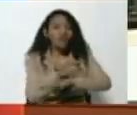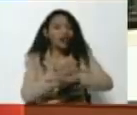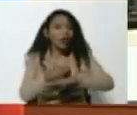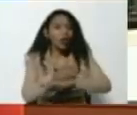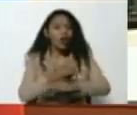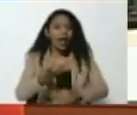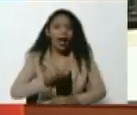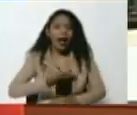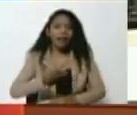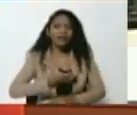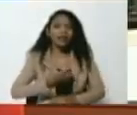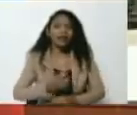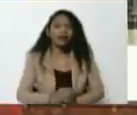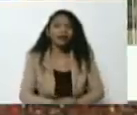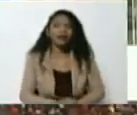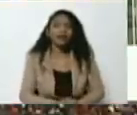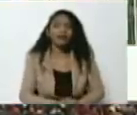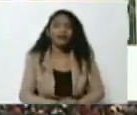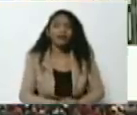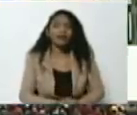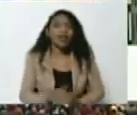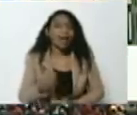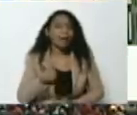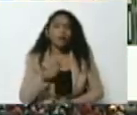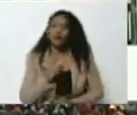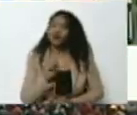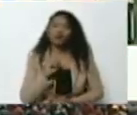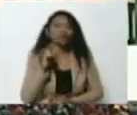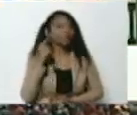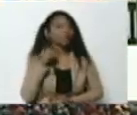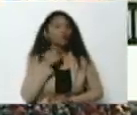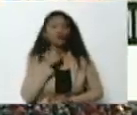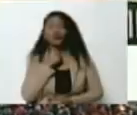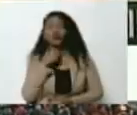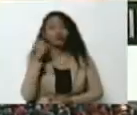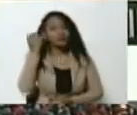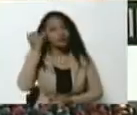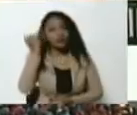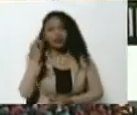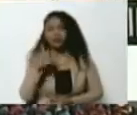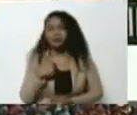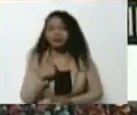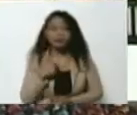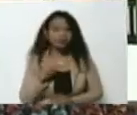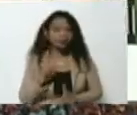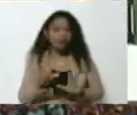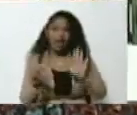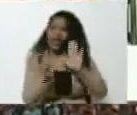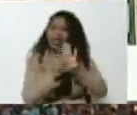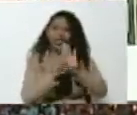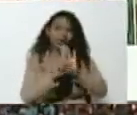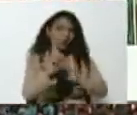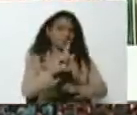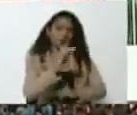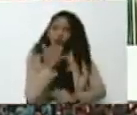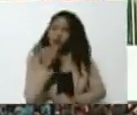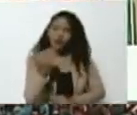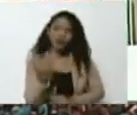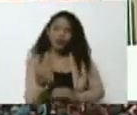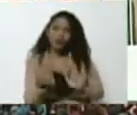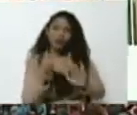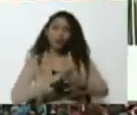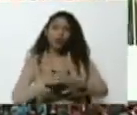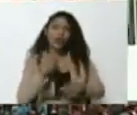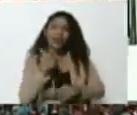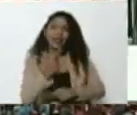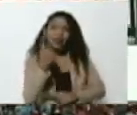alcaldías. A mí no me gusta mucho la idea. La ley no lo permite, porque dice